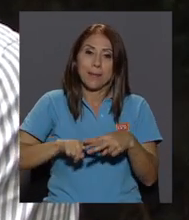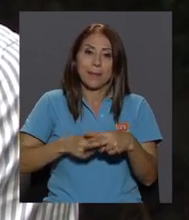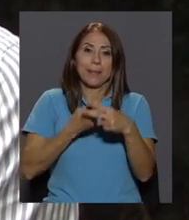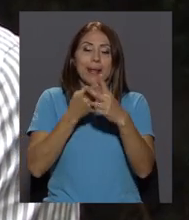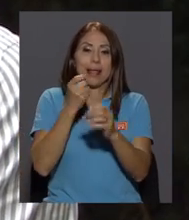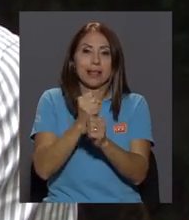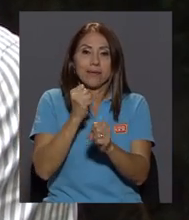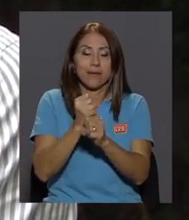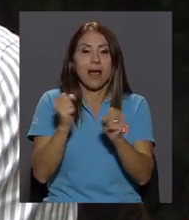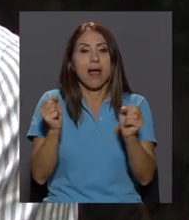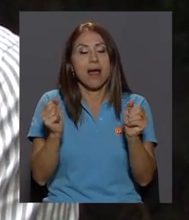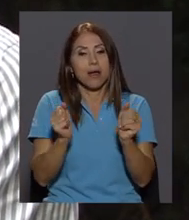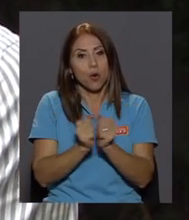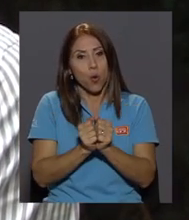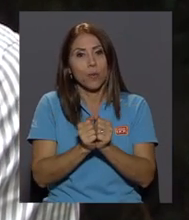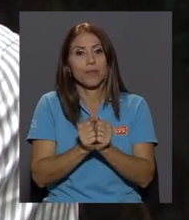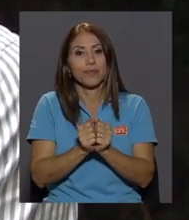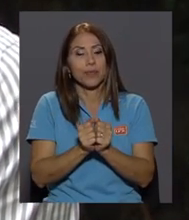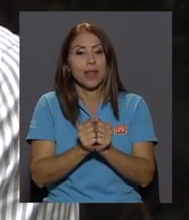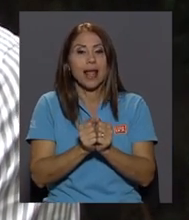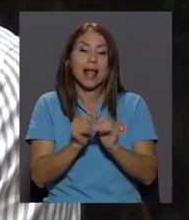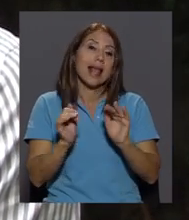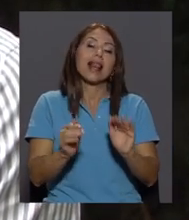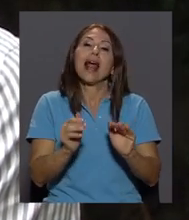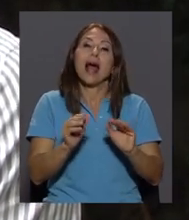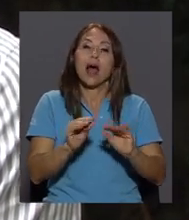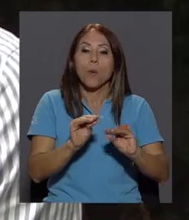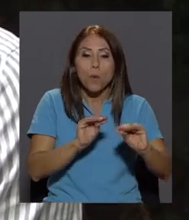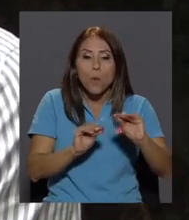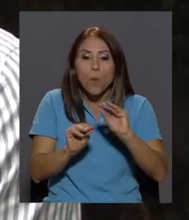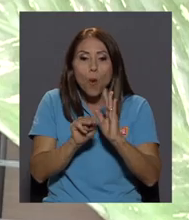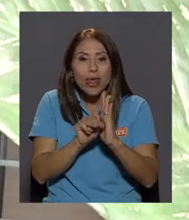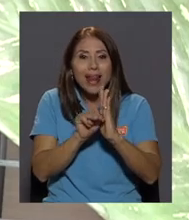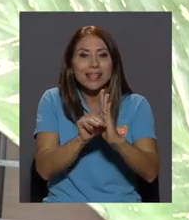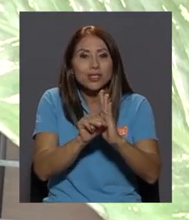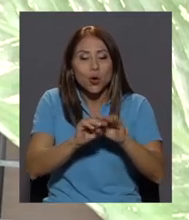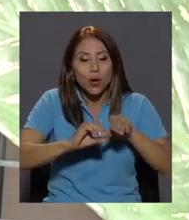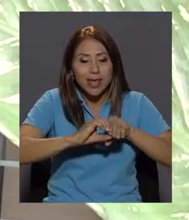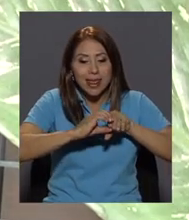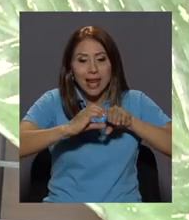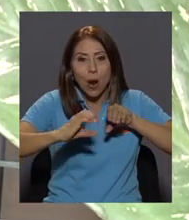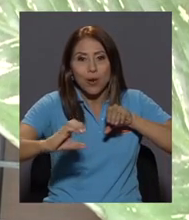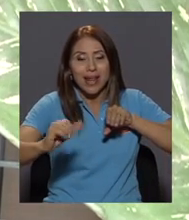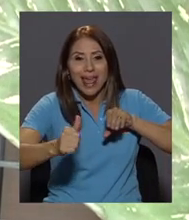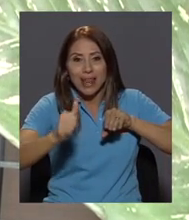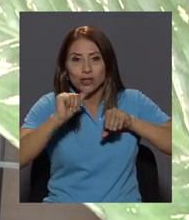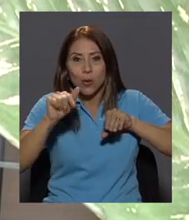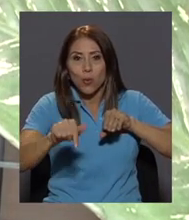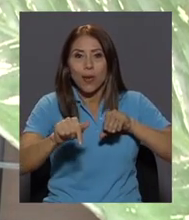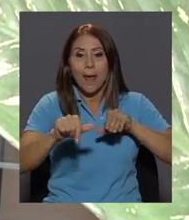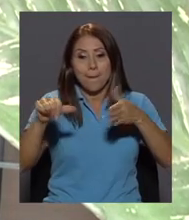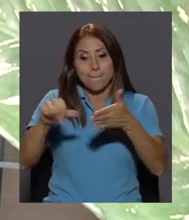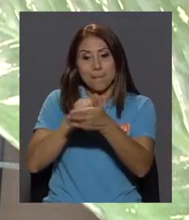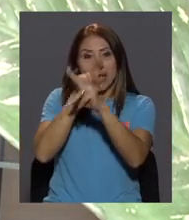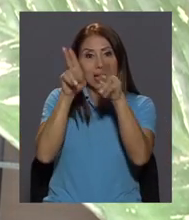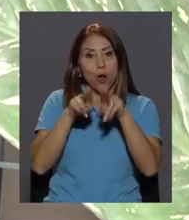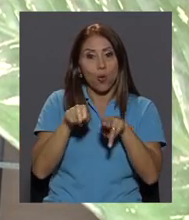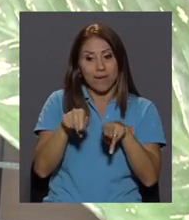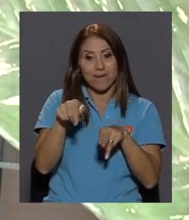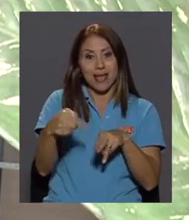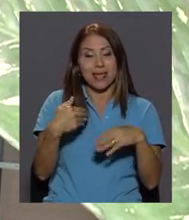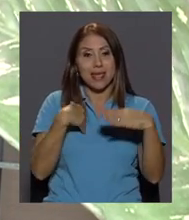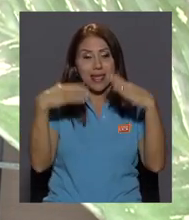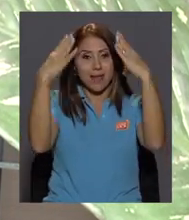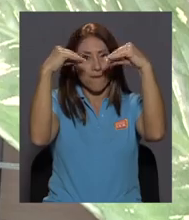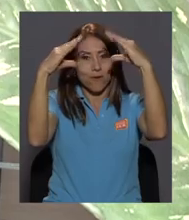empezamos a trabajar con la parte de modelación hidráulica de los acueductos. La página web reúne